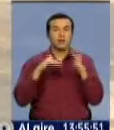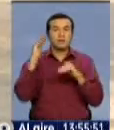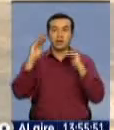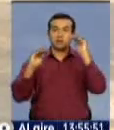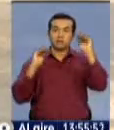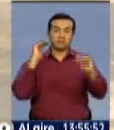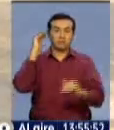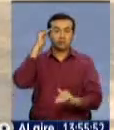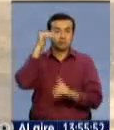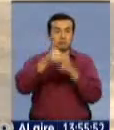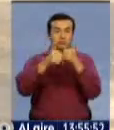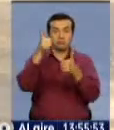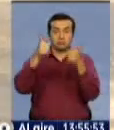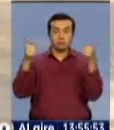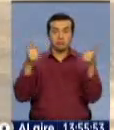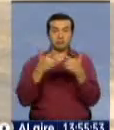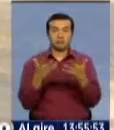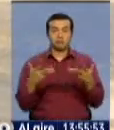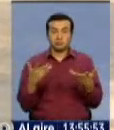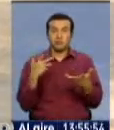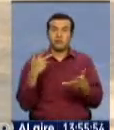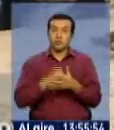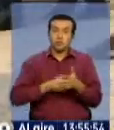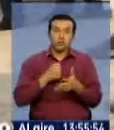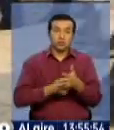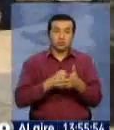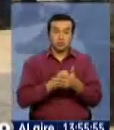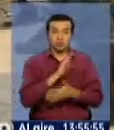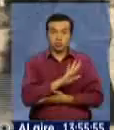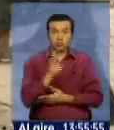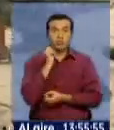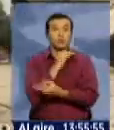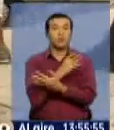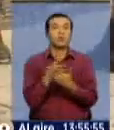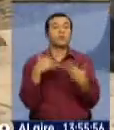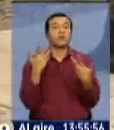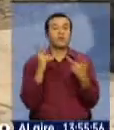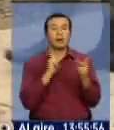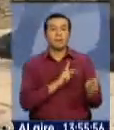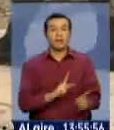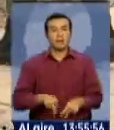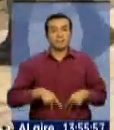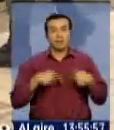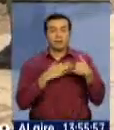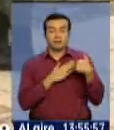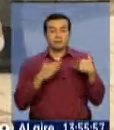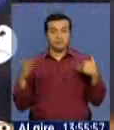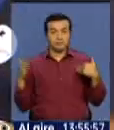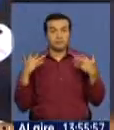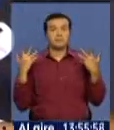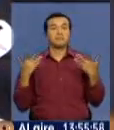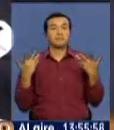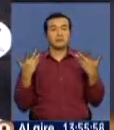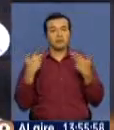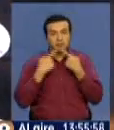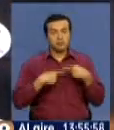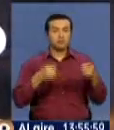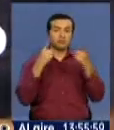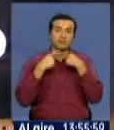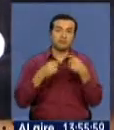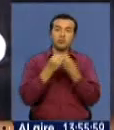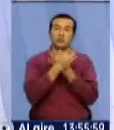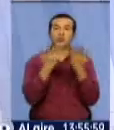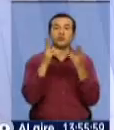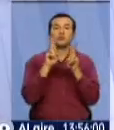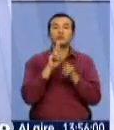altas autoridades se está tratando de luchar contra esto. Destaca la naturaleza del plan Toda una Vida, la misma que fue difundida en